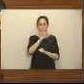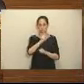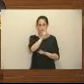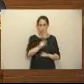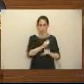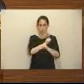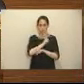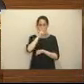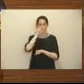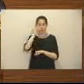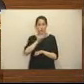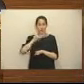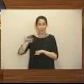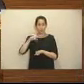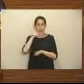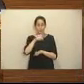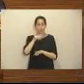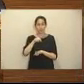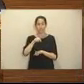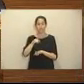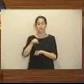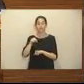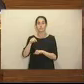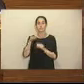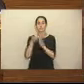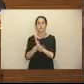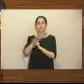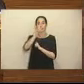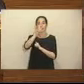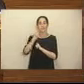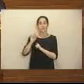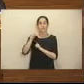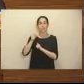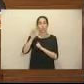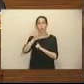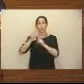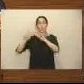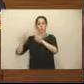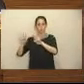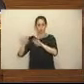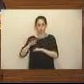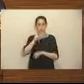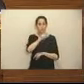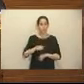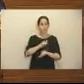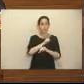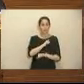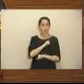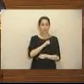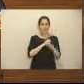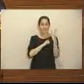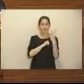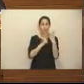En 2014 representan ya el 30,59%, es decir, 1 de cada 3 parados tiene